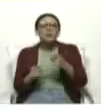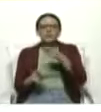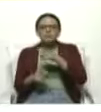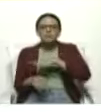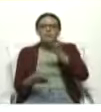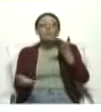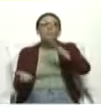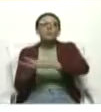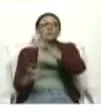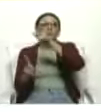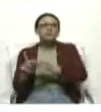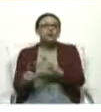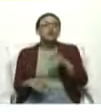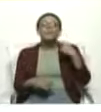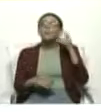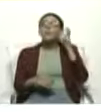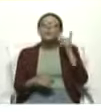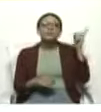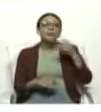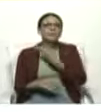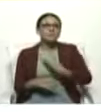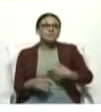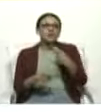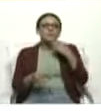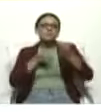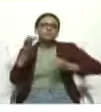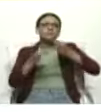esta hora escuchamos al fiscal general de la República.